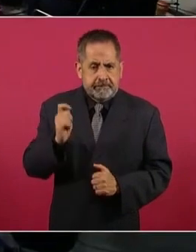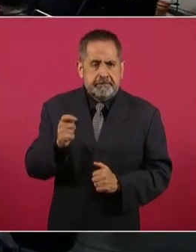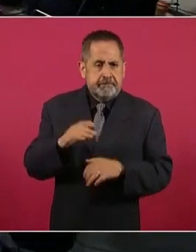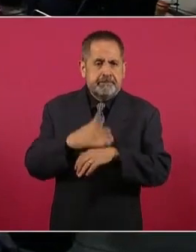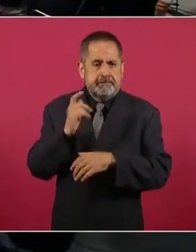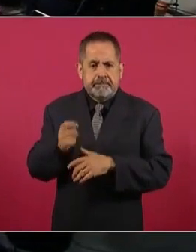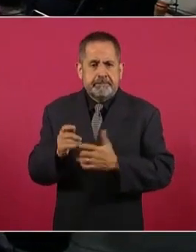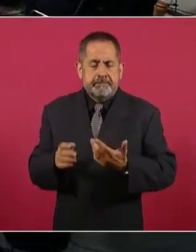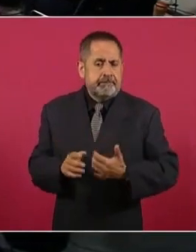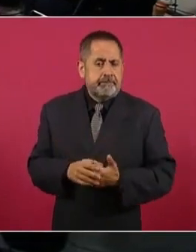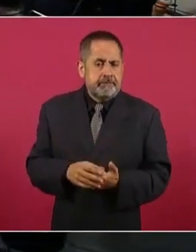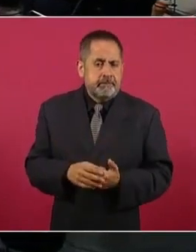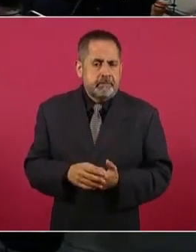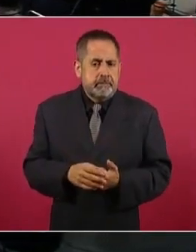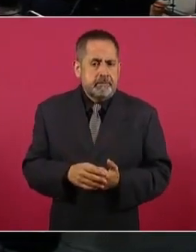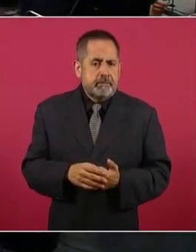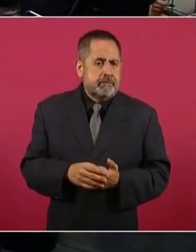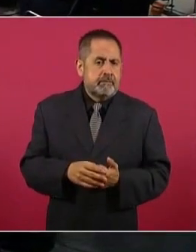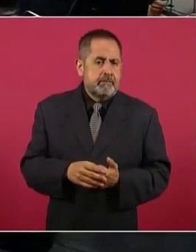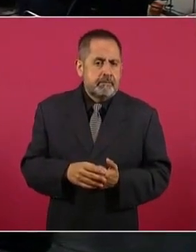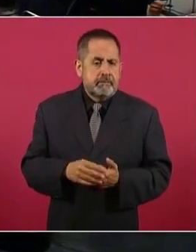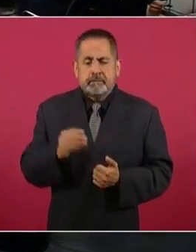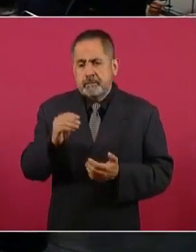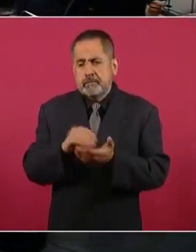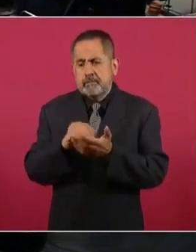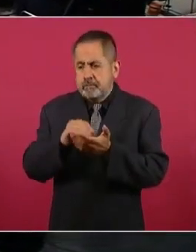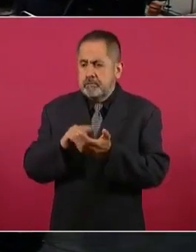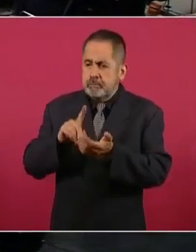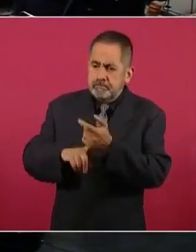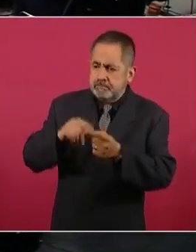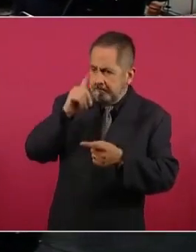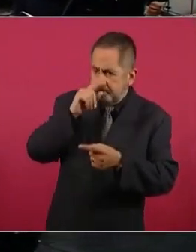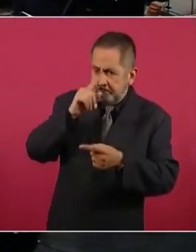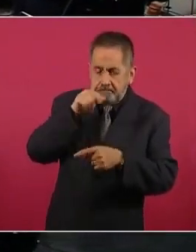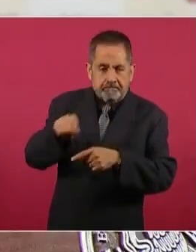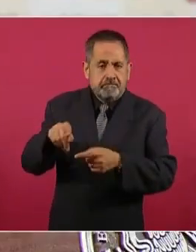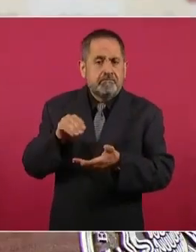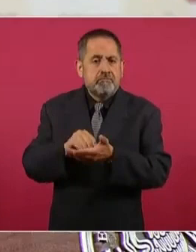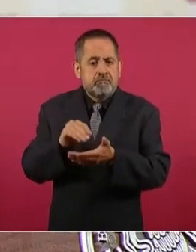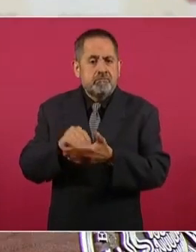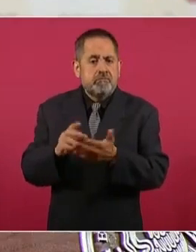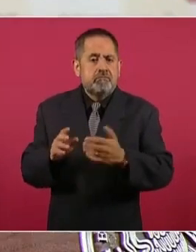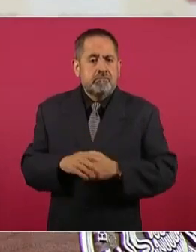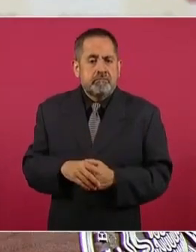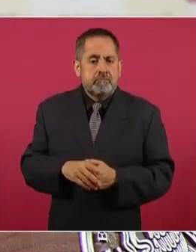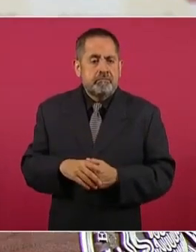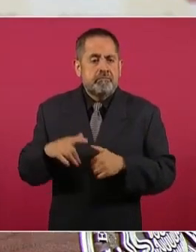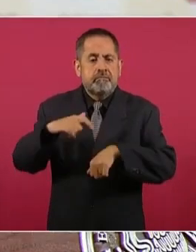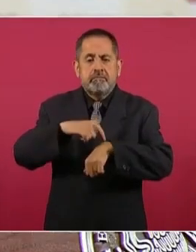Porque lo que todavía prevalece es que hay un turno,